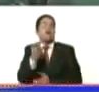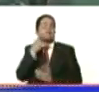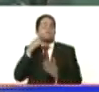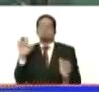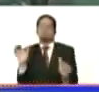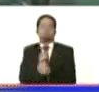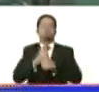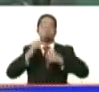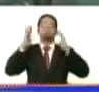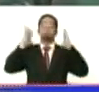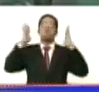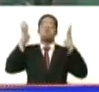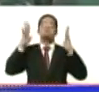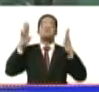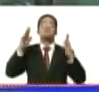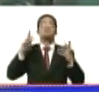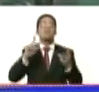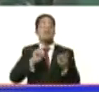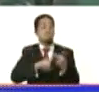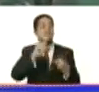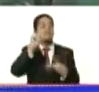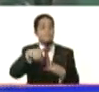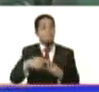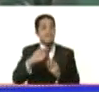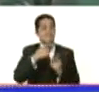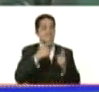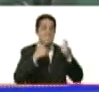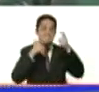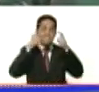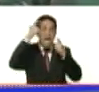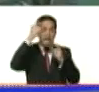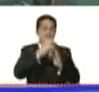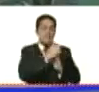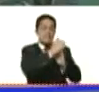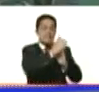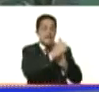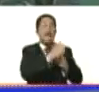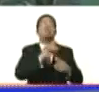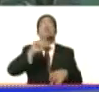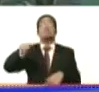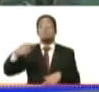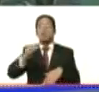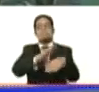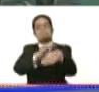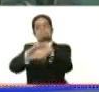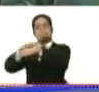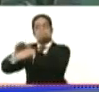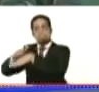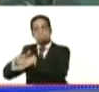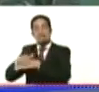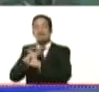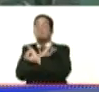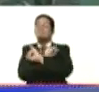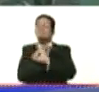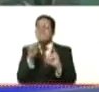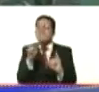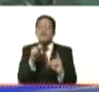liderazgo de nuestro comandante Chávez, aquel 6 de diciembre de